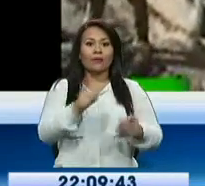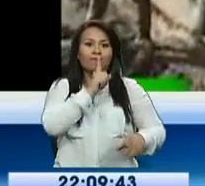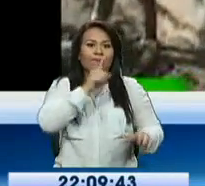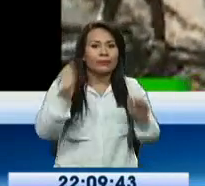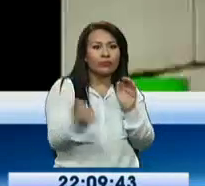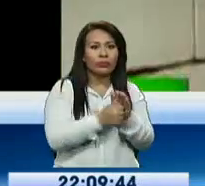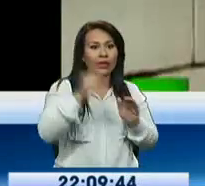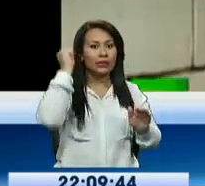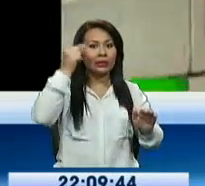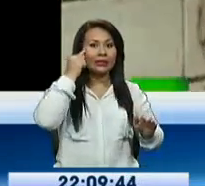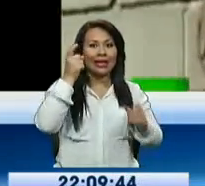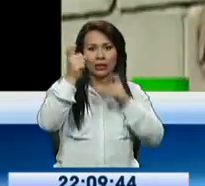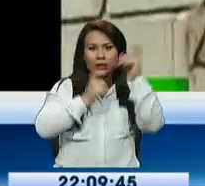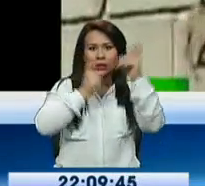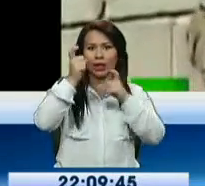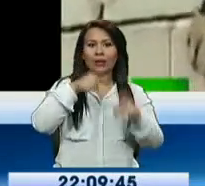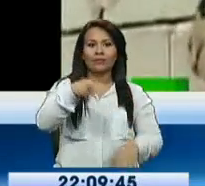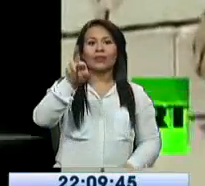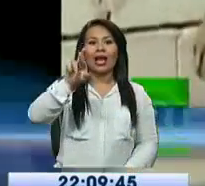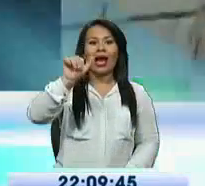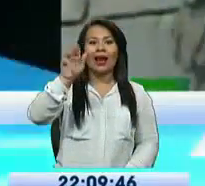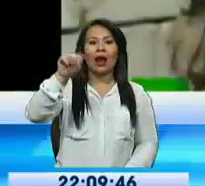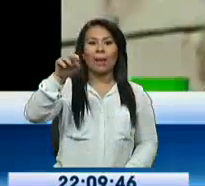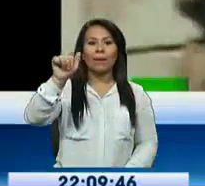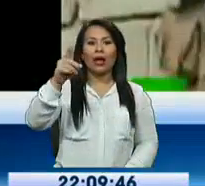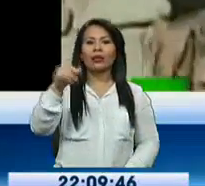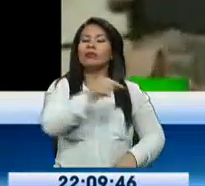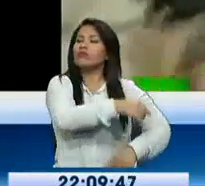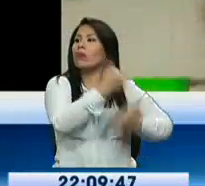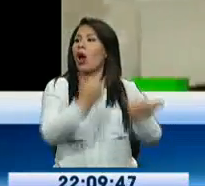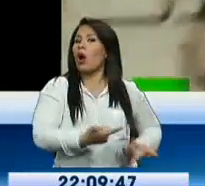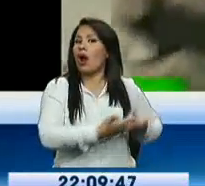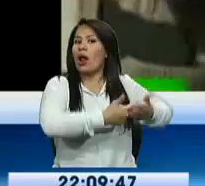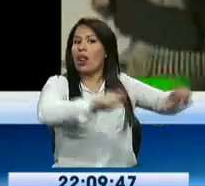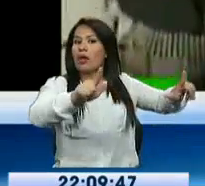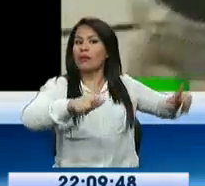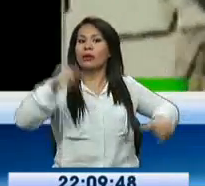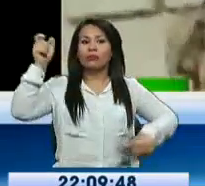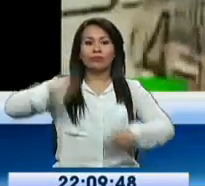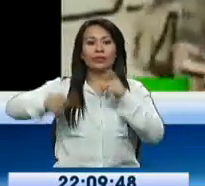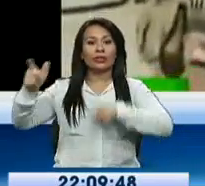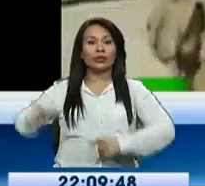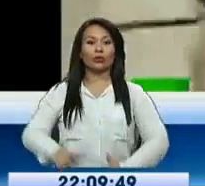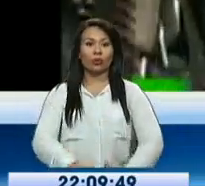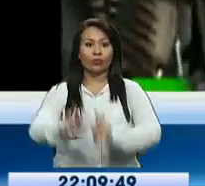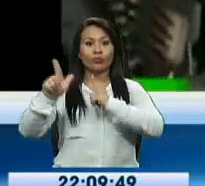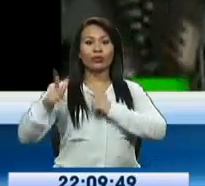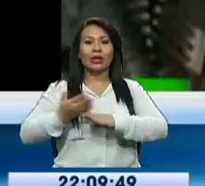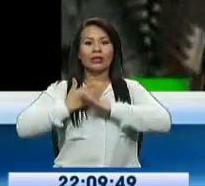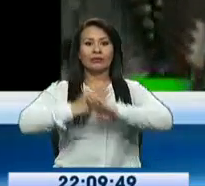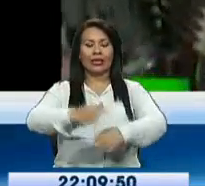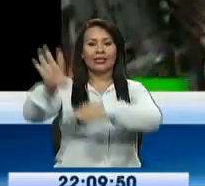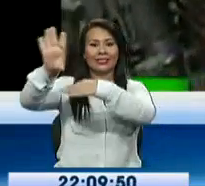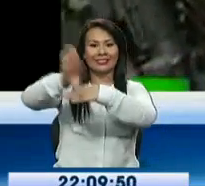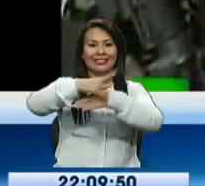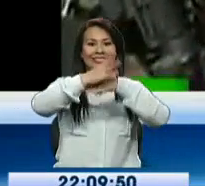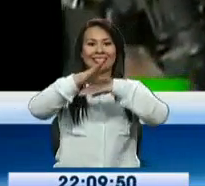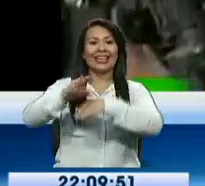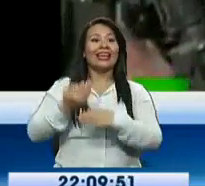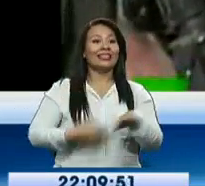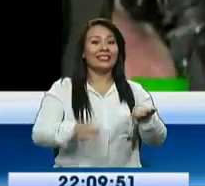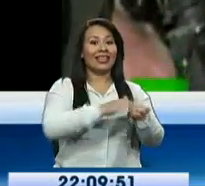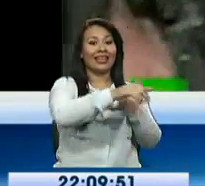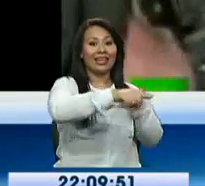Sus expresiones: Ramadi ha sido liberado y las Fuerzas Armadas del Servicio Antiterrorista han izado la bandera iraquí sobre el